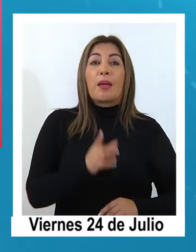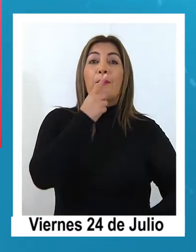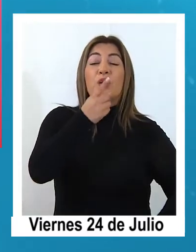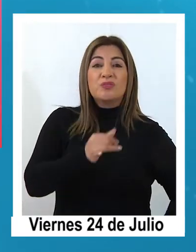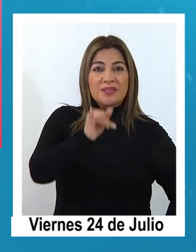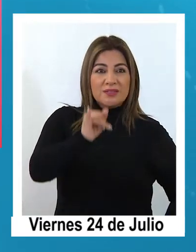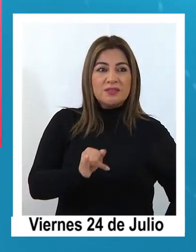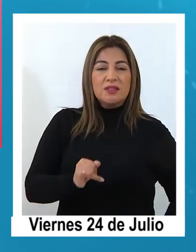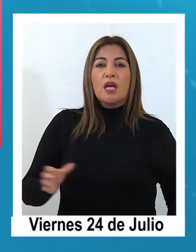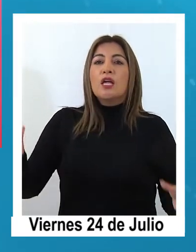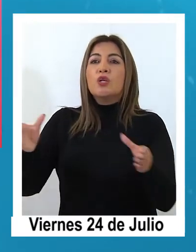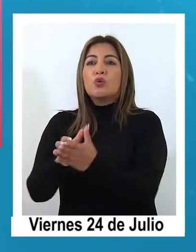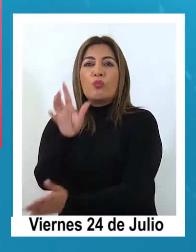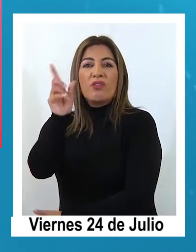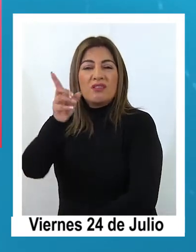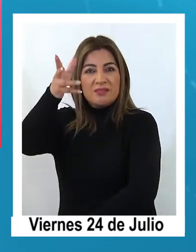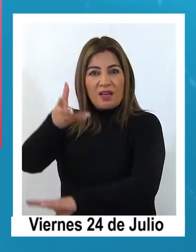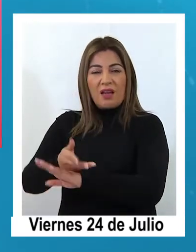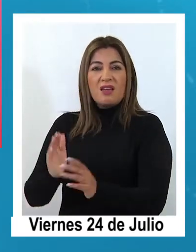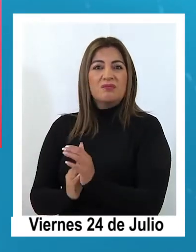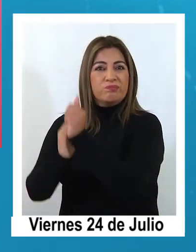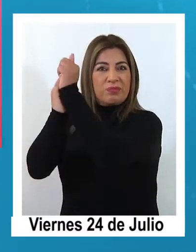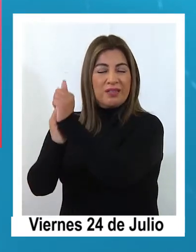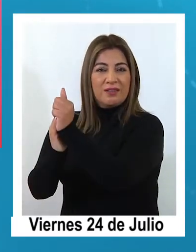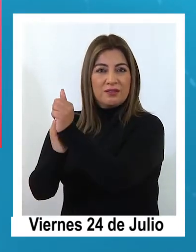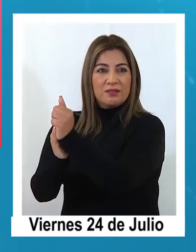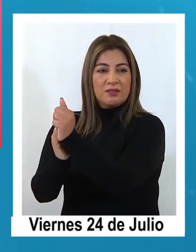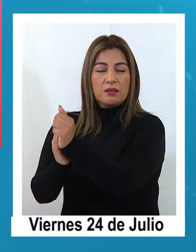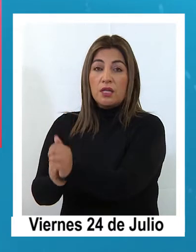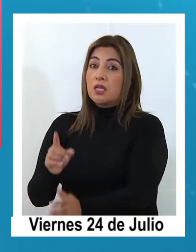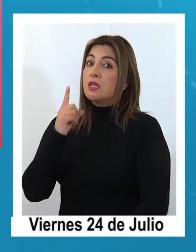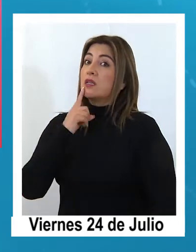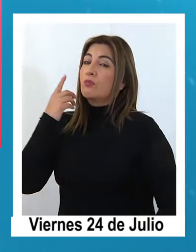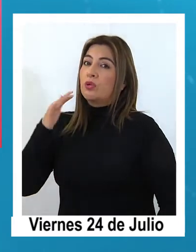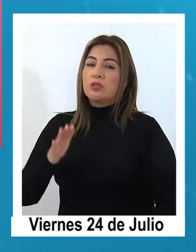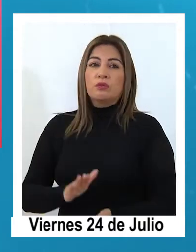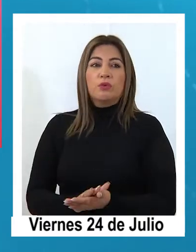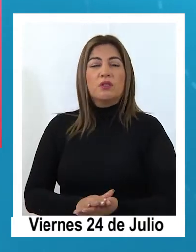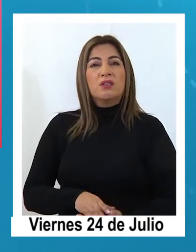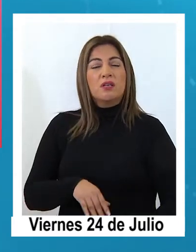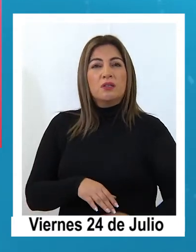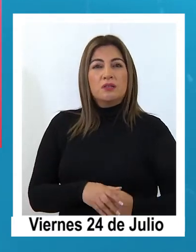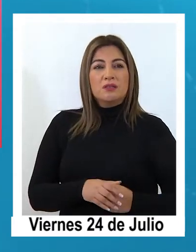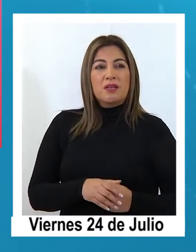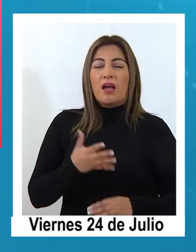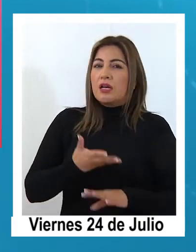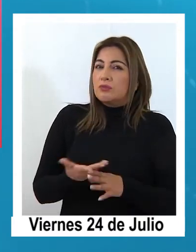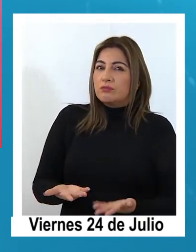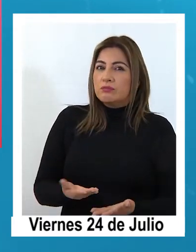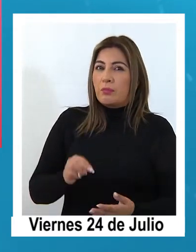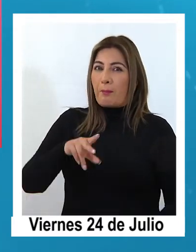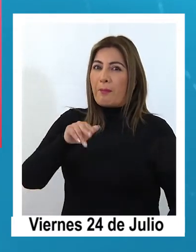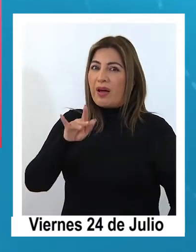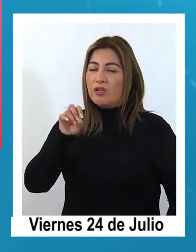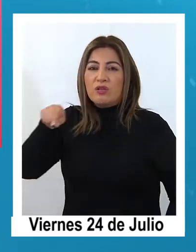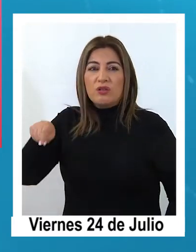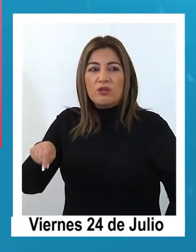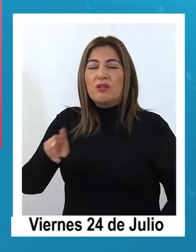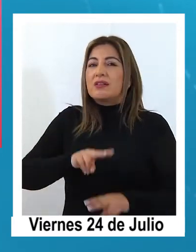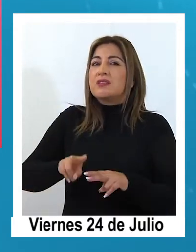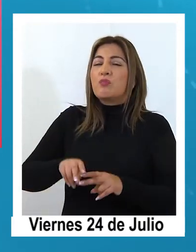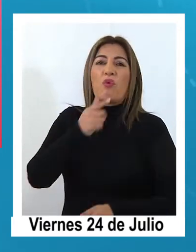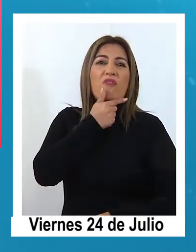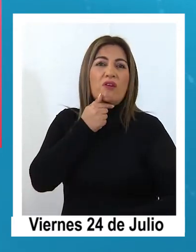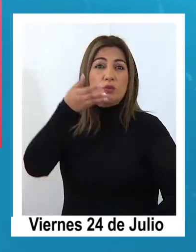en la derecha, cierto, surgen liderazgos importantes, como el de Mario Desbordes, que tiene que ver, cierto, con esta